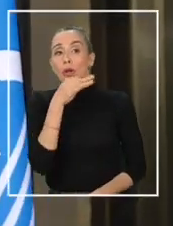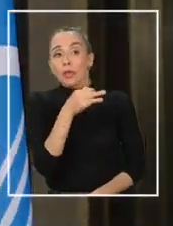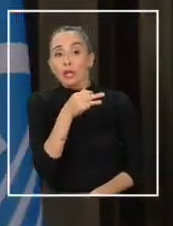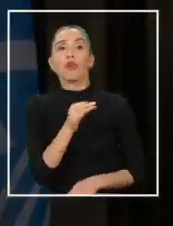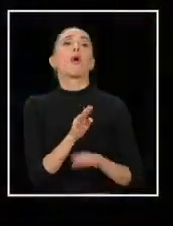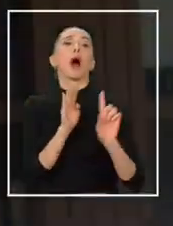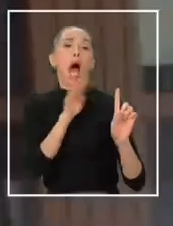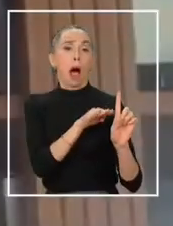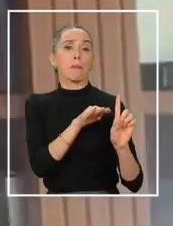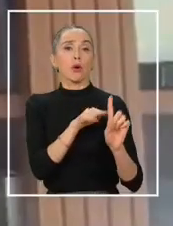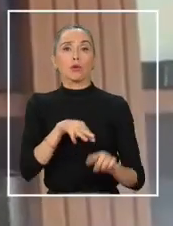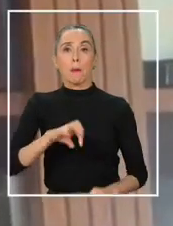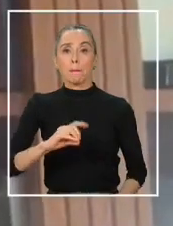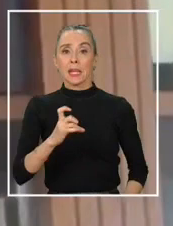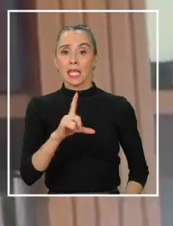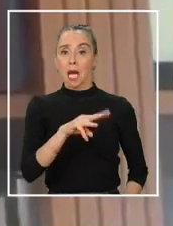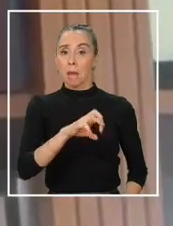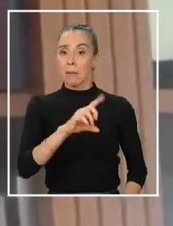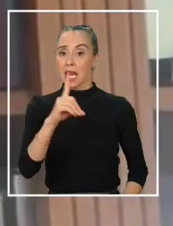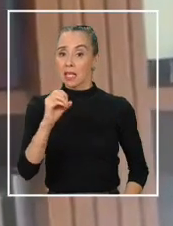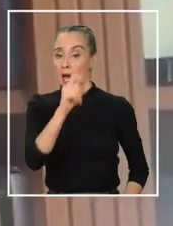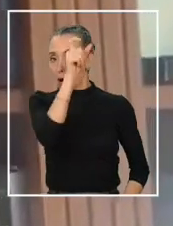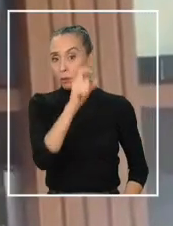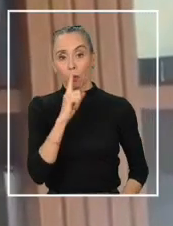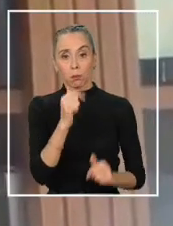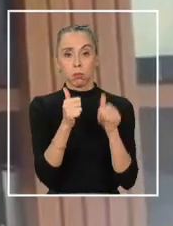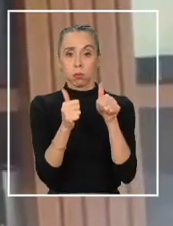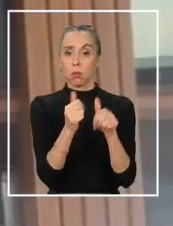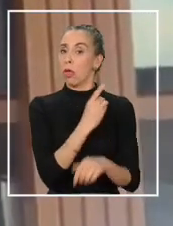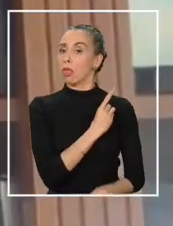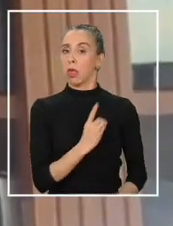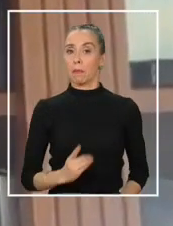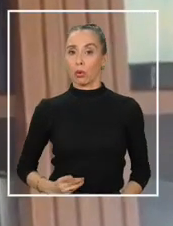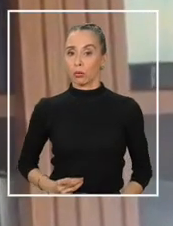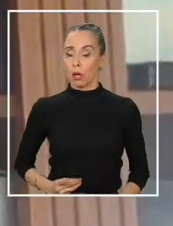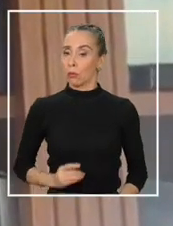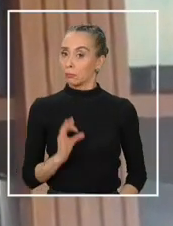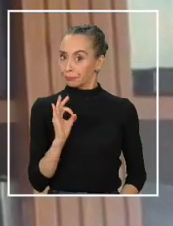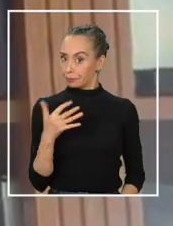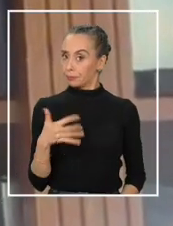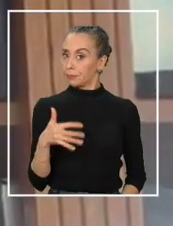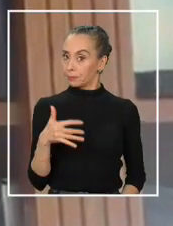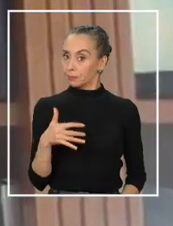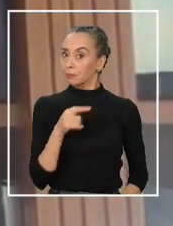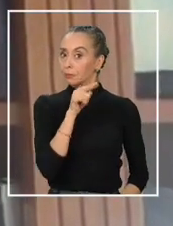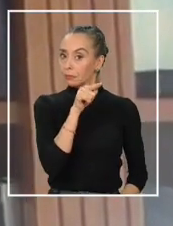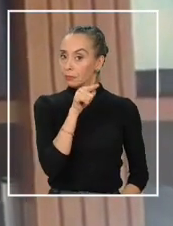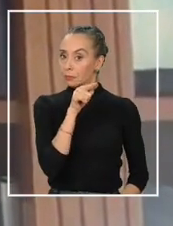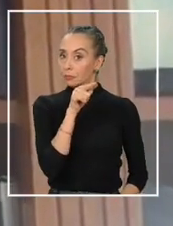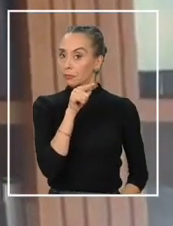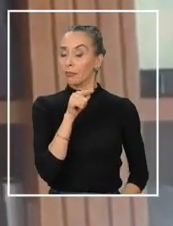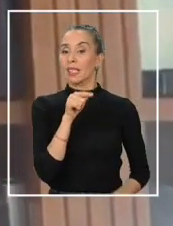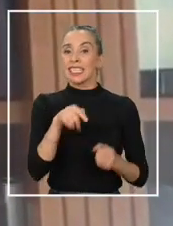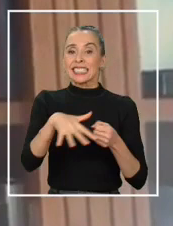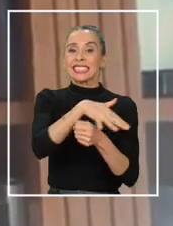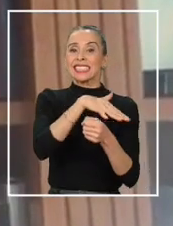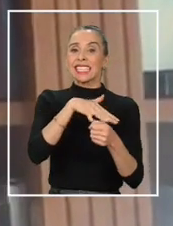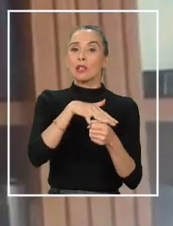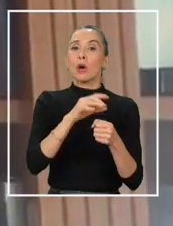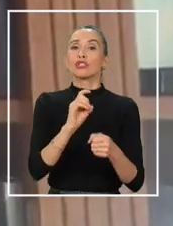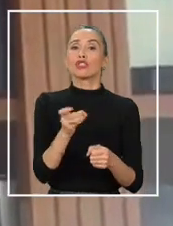su respaldo. Miguel Mellado ha sido un extraordinario diputado. Es muy importante que la gravedad de la